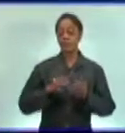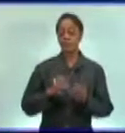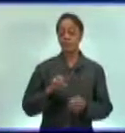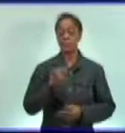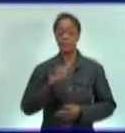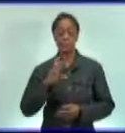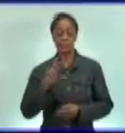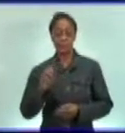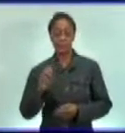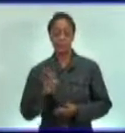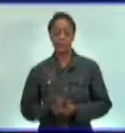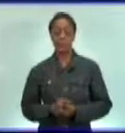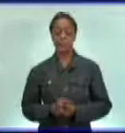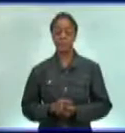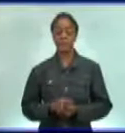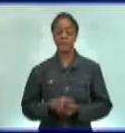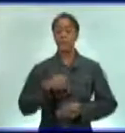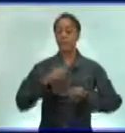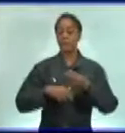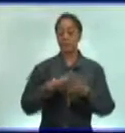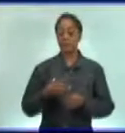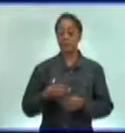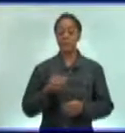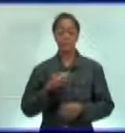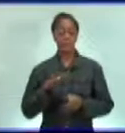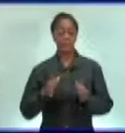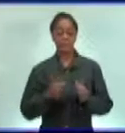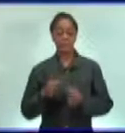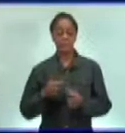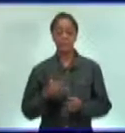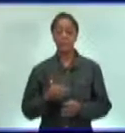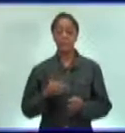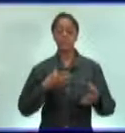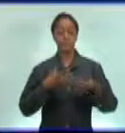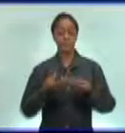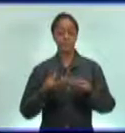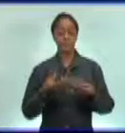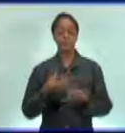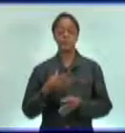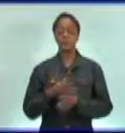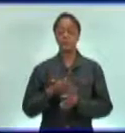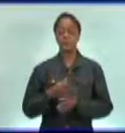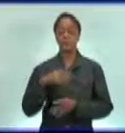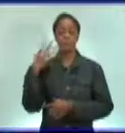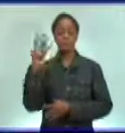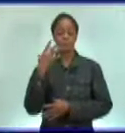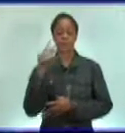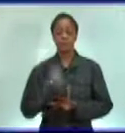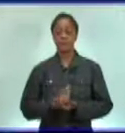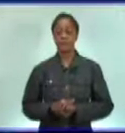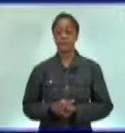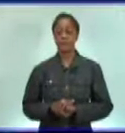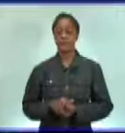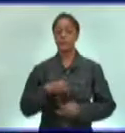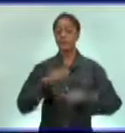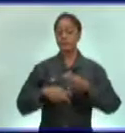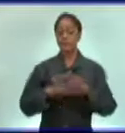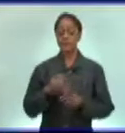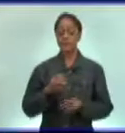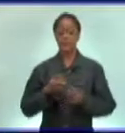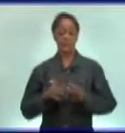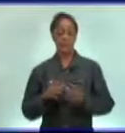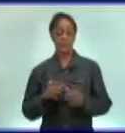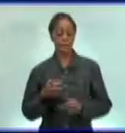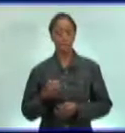células. Realizan las mismas funciones y realizan intercambio con el medio ambiente. Realizan las mismas